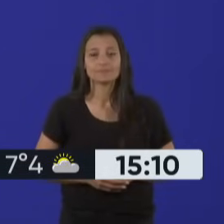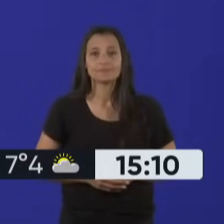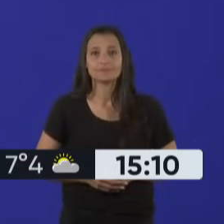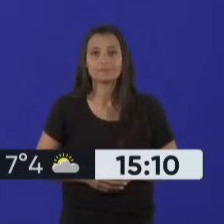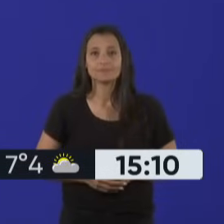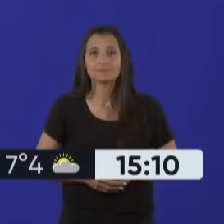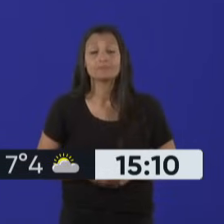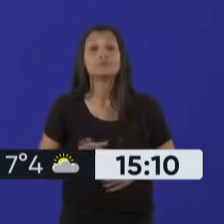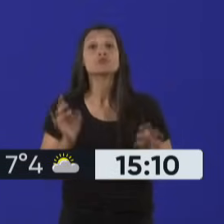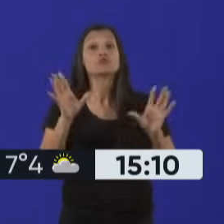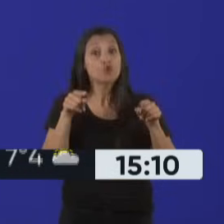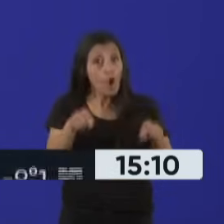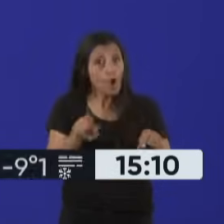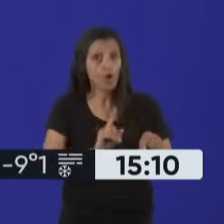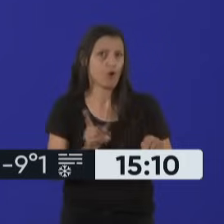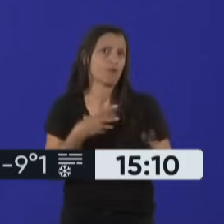Pero no solo eso.